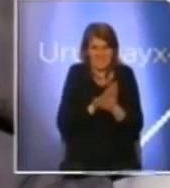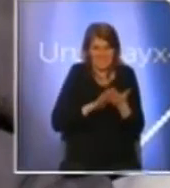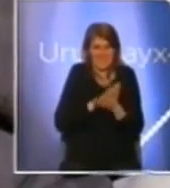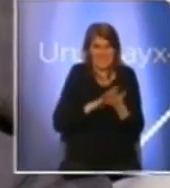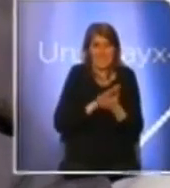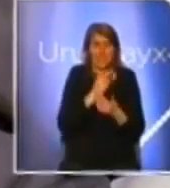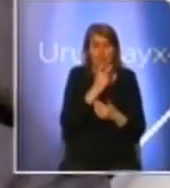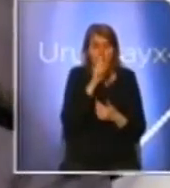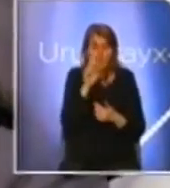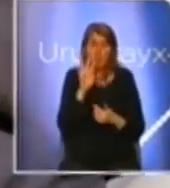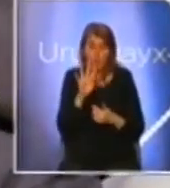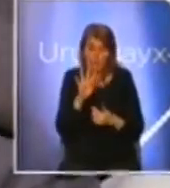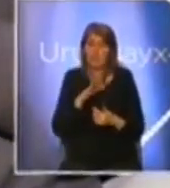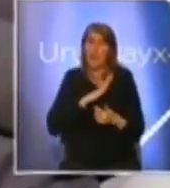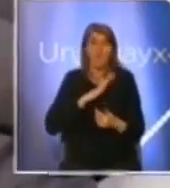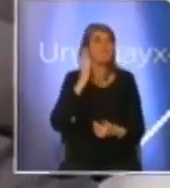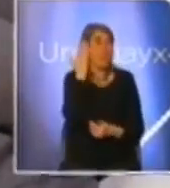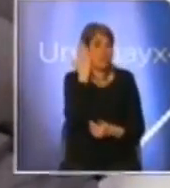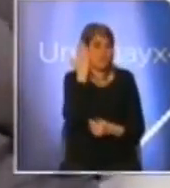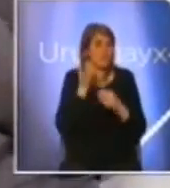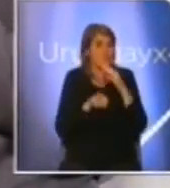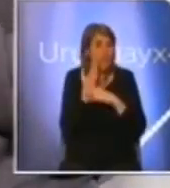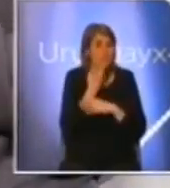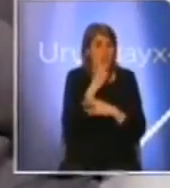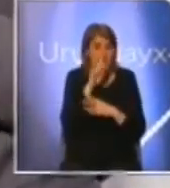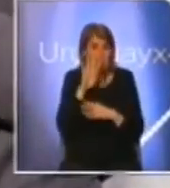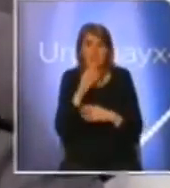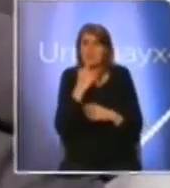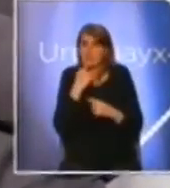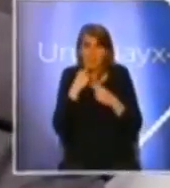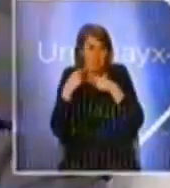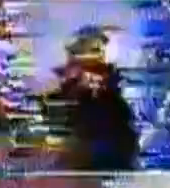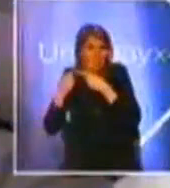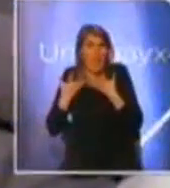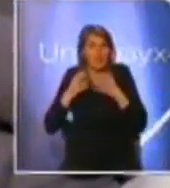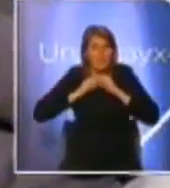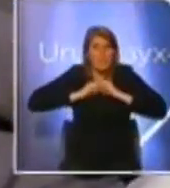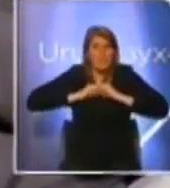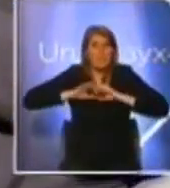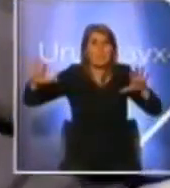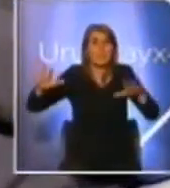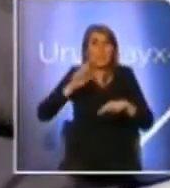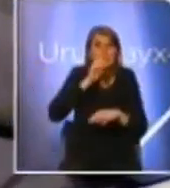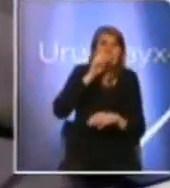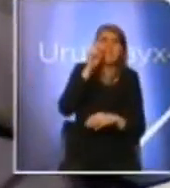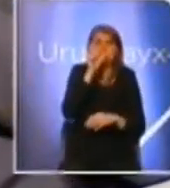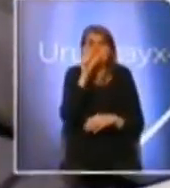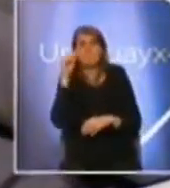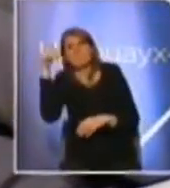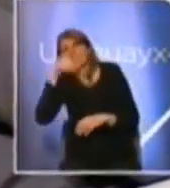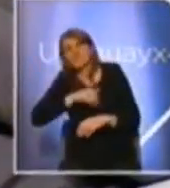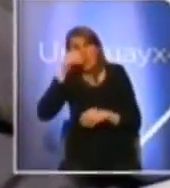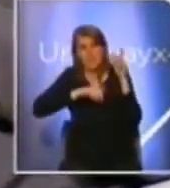del 2004 ya existía Facebook, pero irrelevante. Nadie hablaba de Facebook y, sin embargo, después hoy lo usan más de 1000 y pico de millones de personas. ¿No?